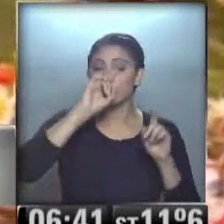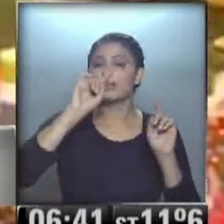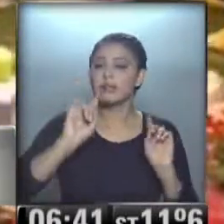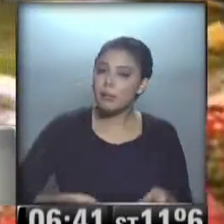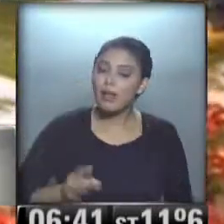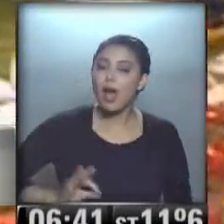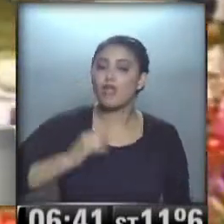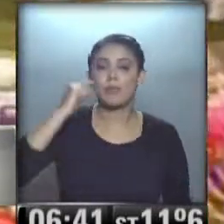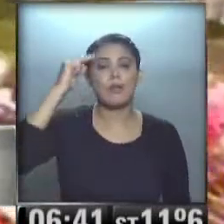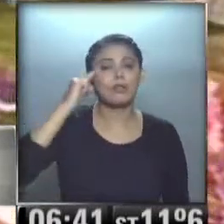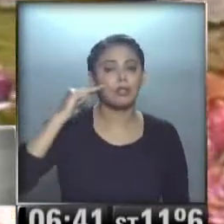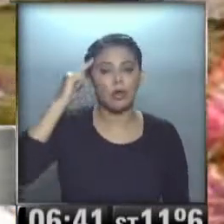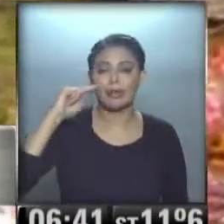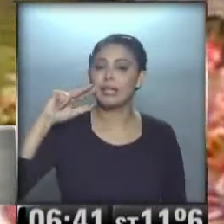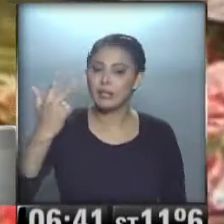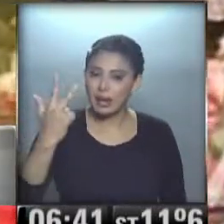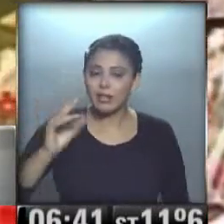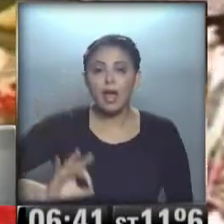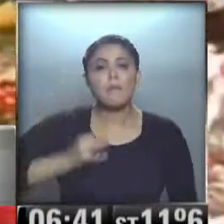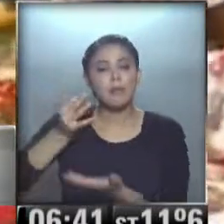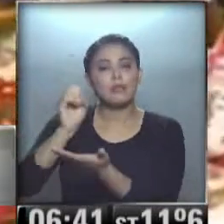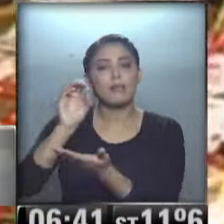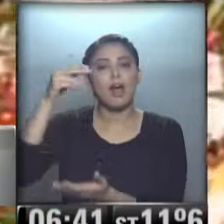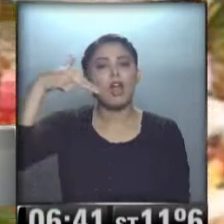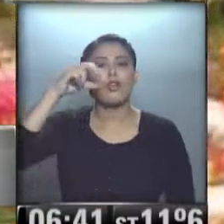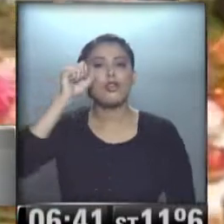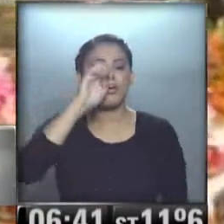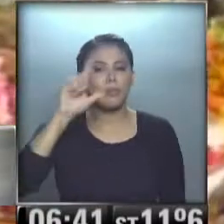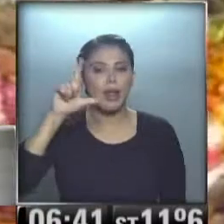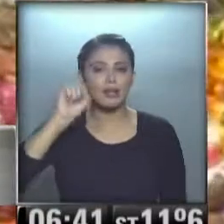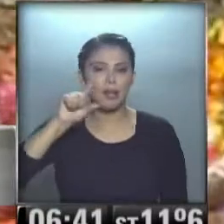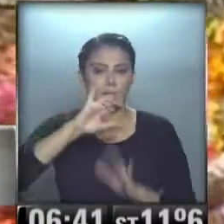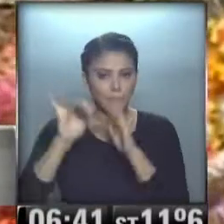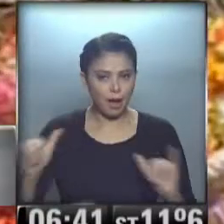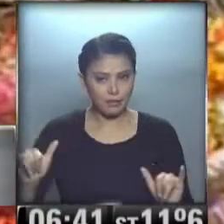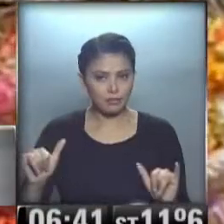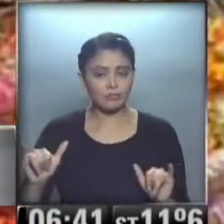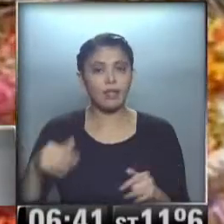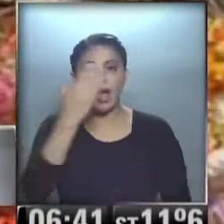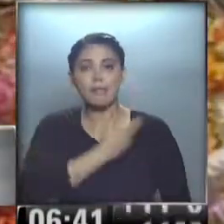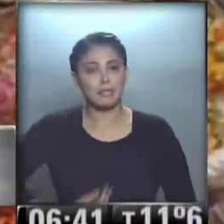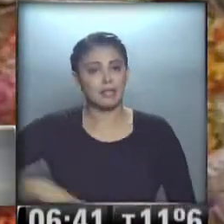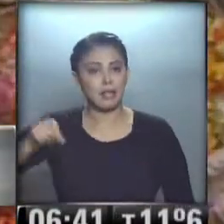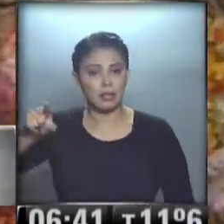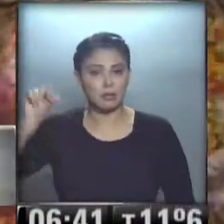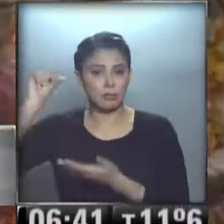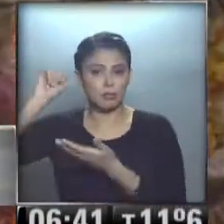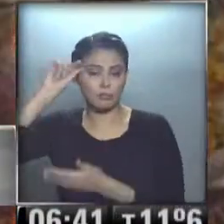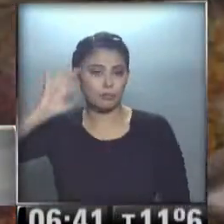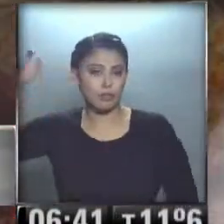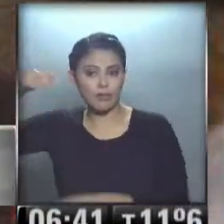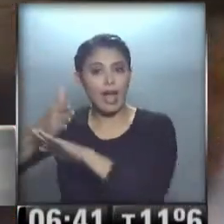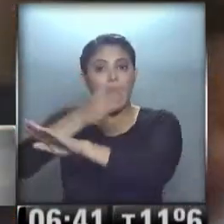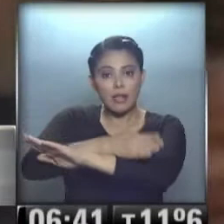en 1993 el Premio Nobel de la Paz. Antes de llegar a ser presidente de Sudáfrica,